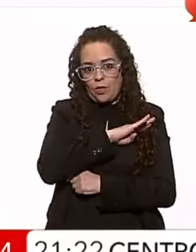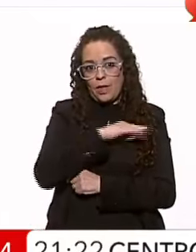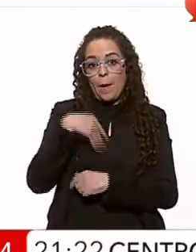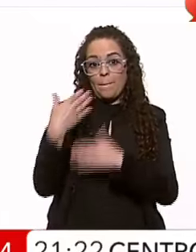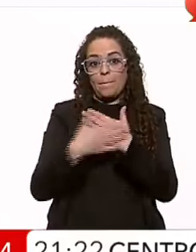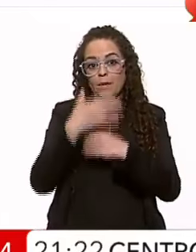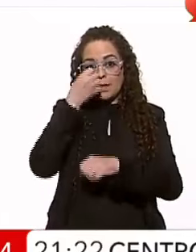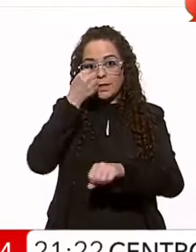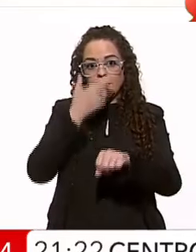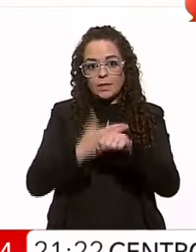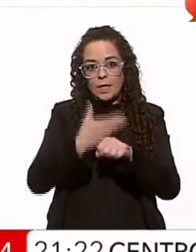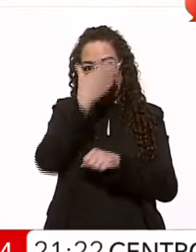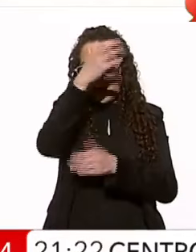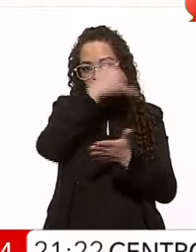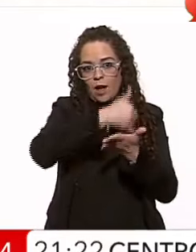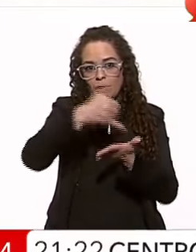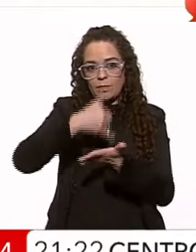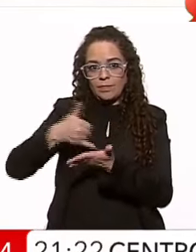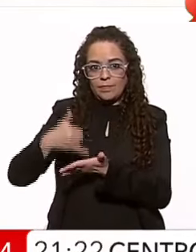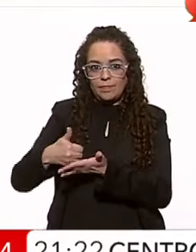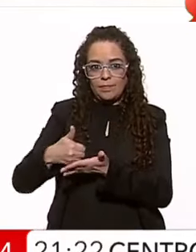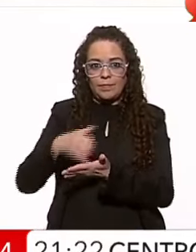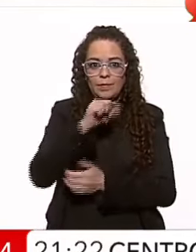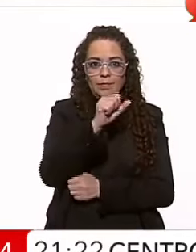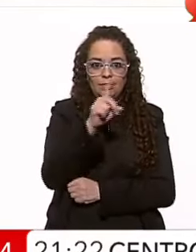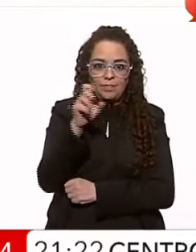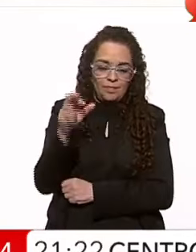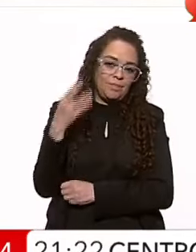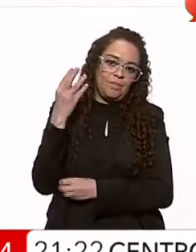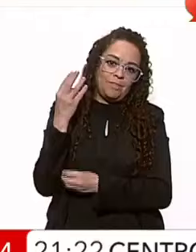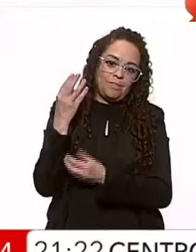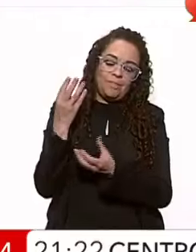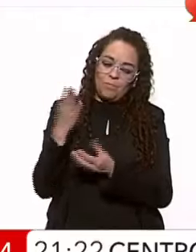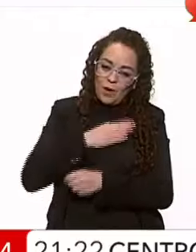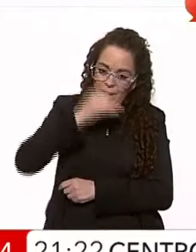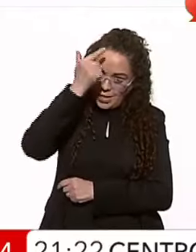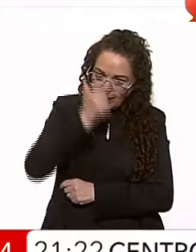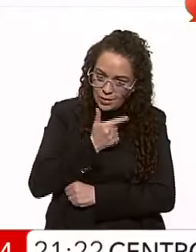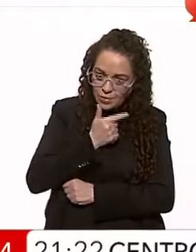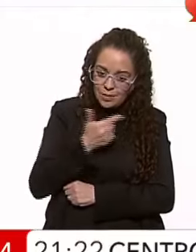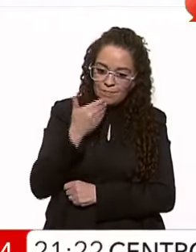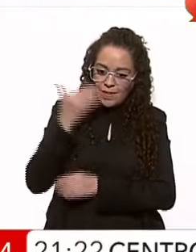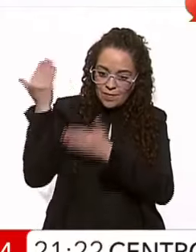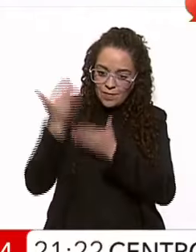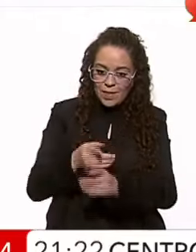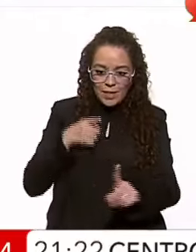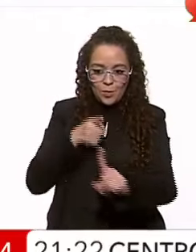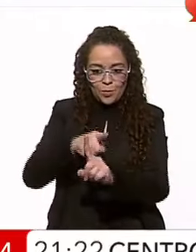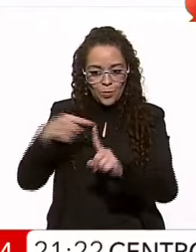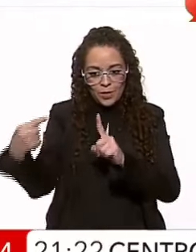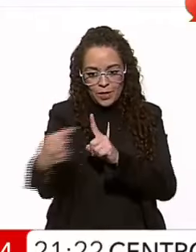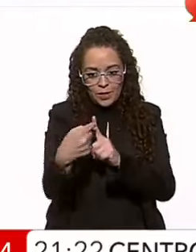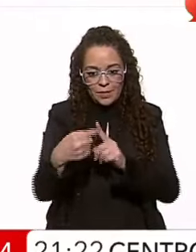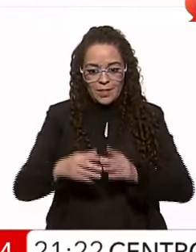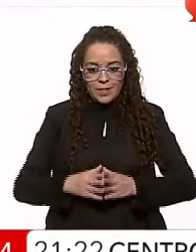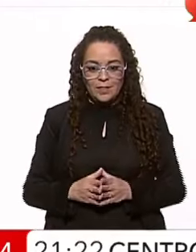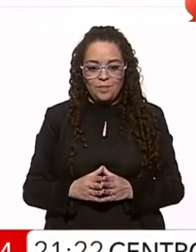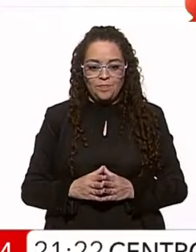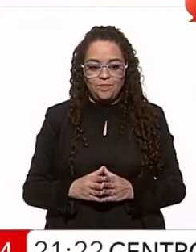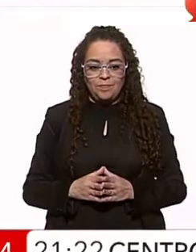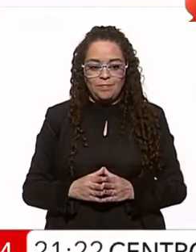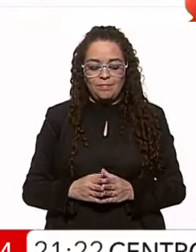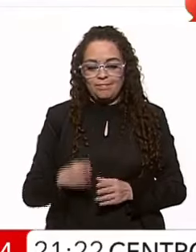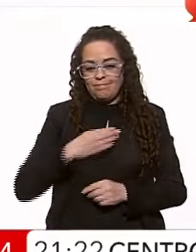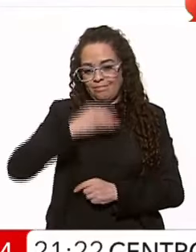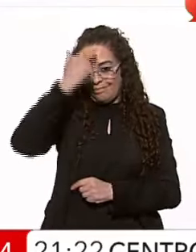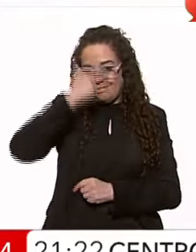próximo secretario de Agricultura y Desarrollo Rural. Doctor Verdeguer, buenas noches, bienvenido a Punto de Referencia. Buenas noches, Alberto,